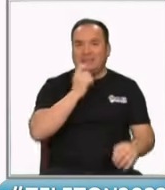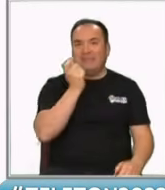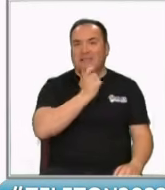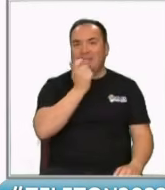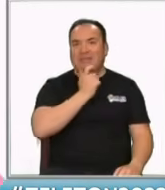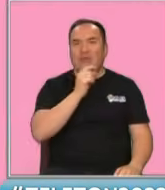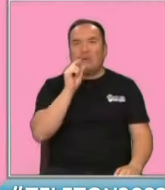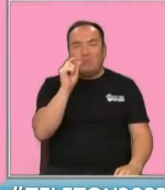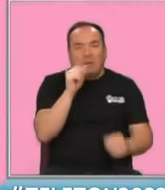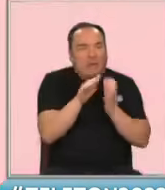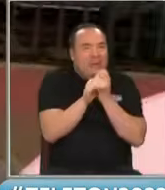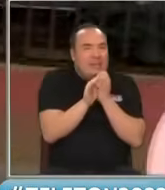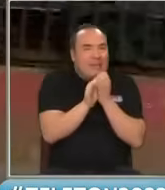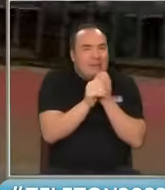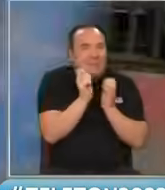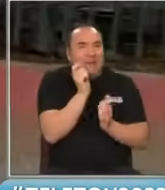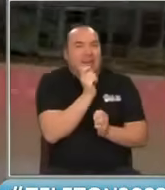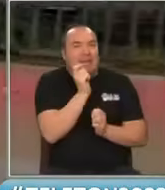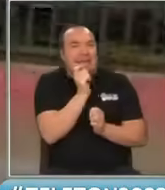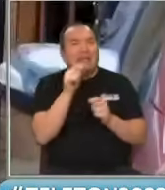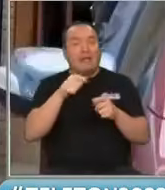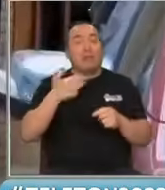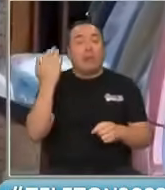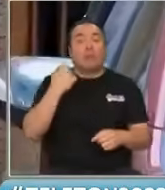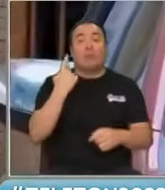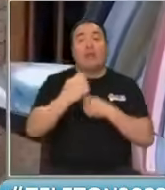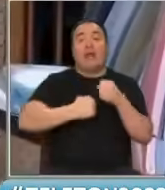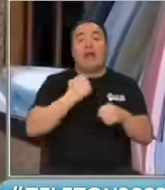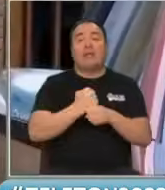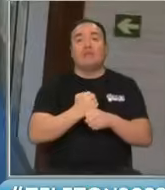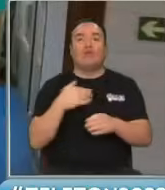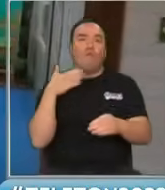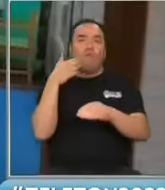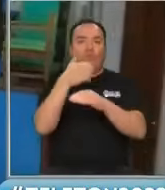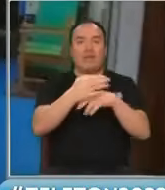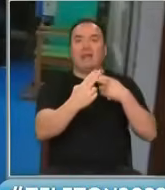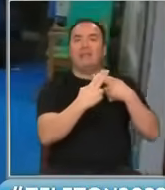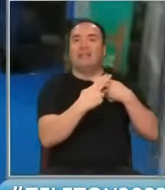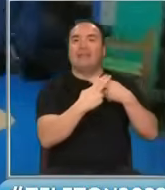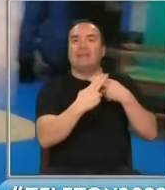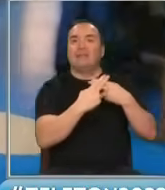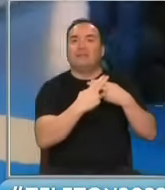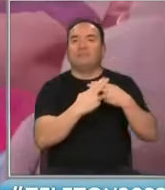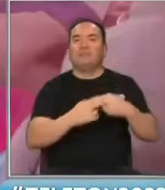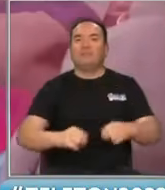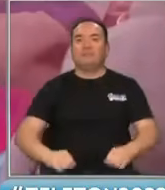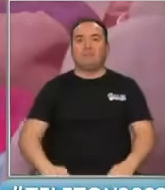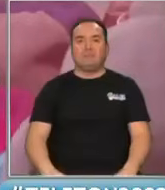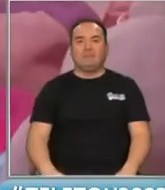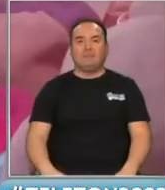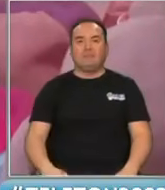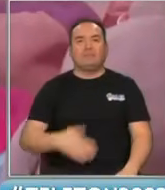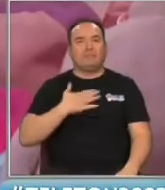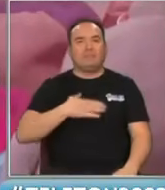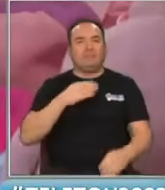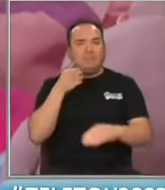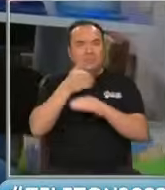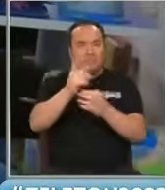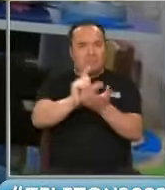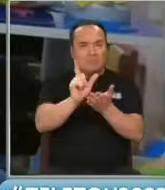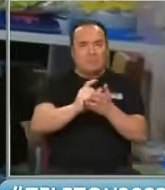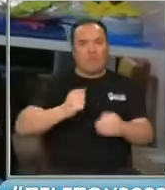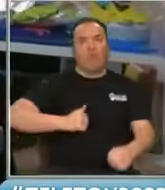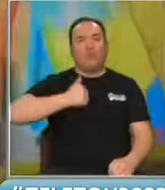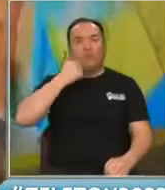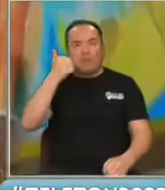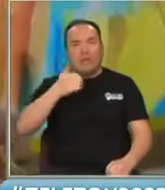Jaja, ahí hice un poquito de trampa. Cuando tenía un año yo llegué a Teletón. Me encanta ir al voluntariado,